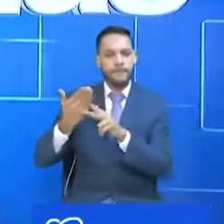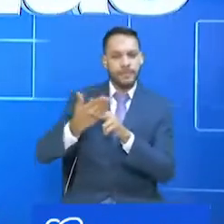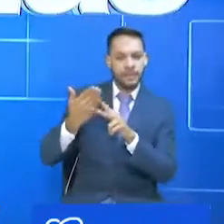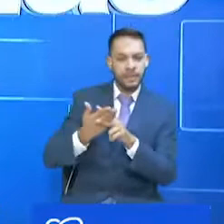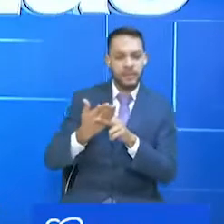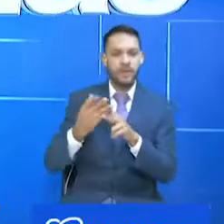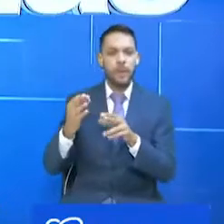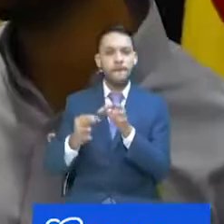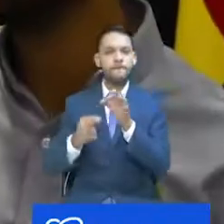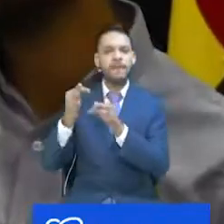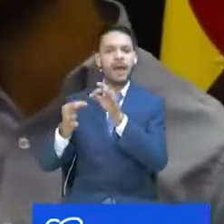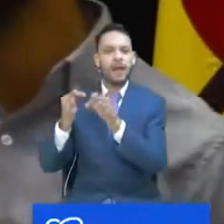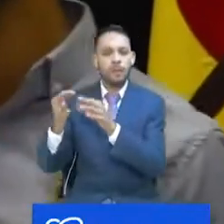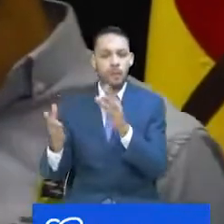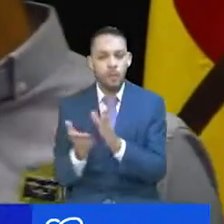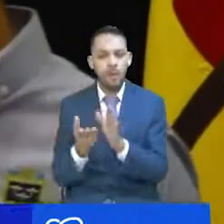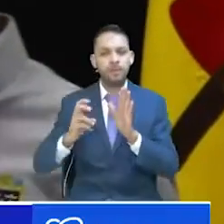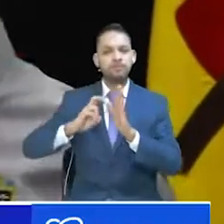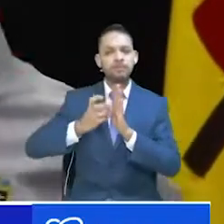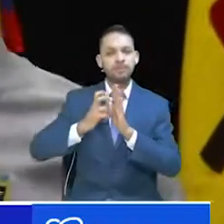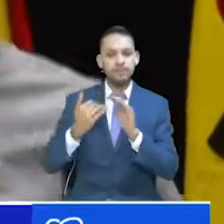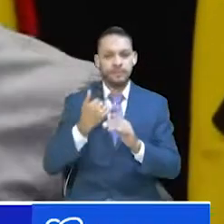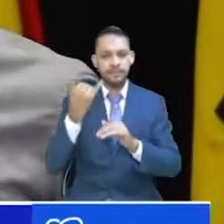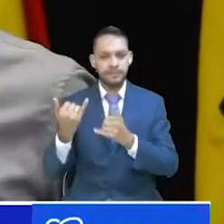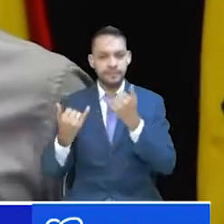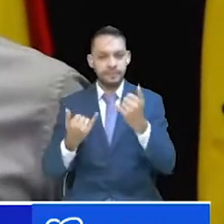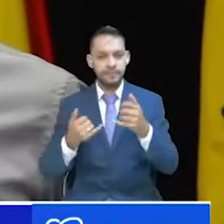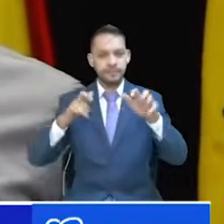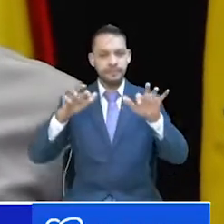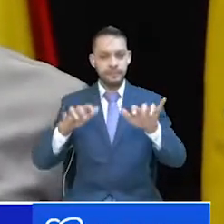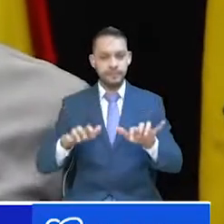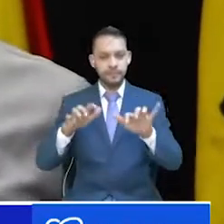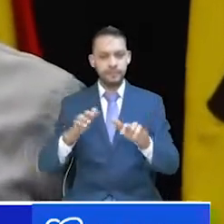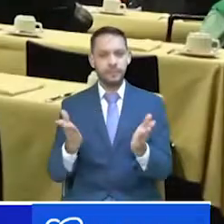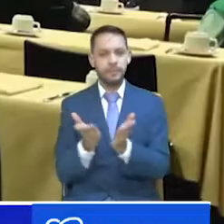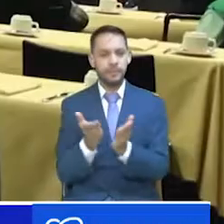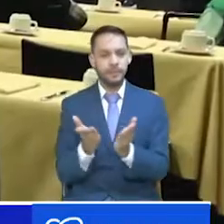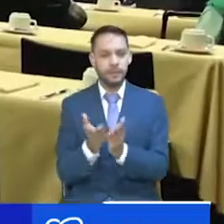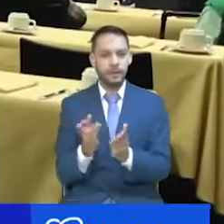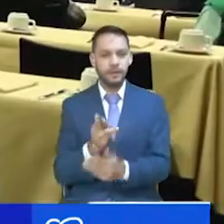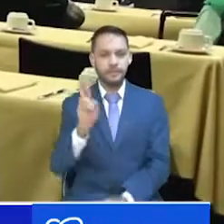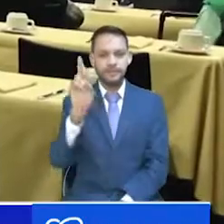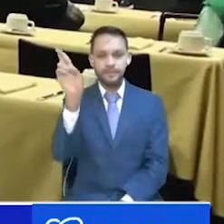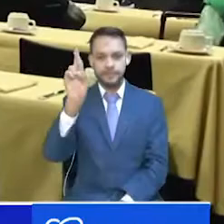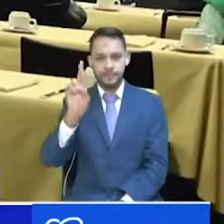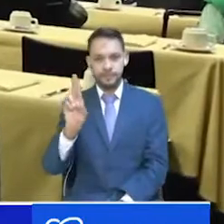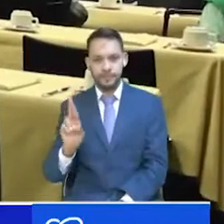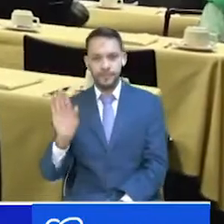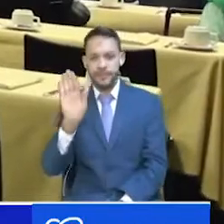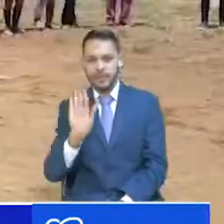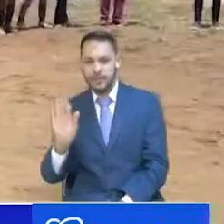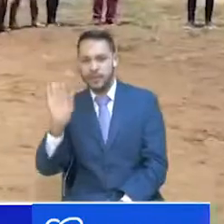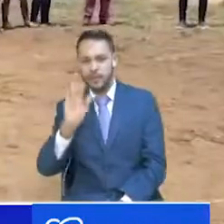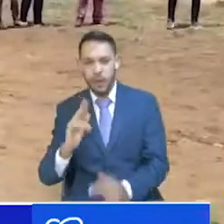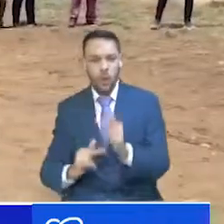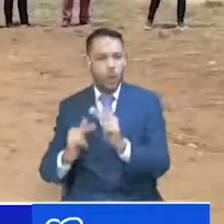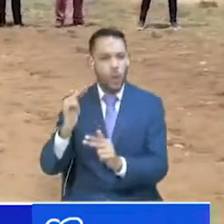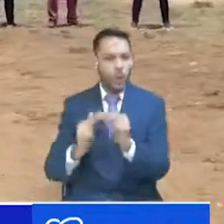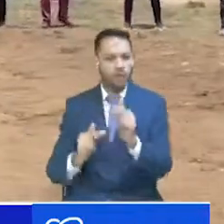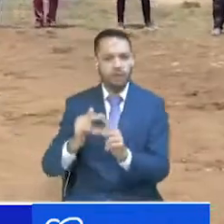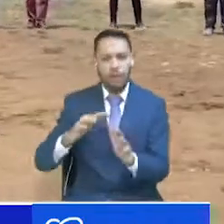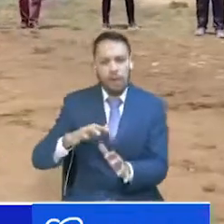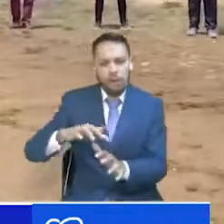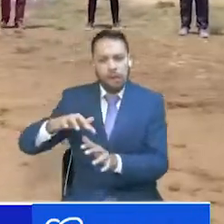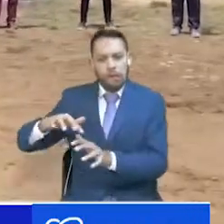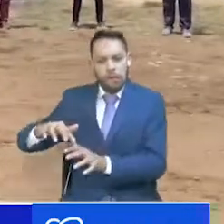rico de acuerdo al secretario de educación del departamento de risaralda registrado un atraso en su infraestructura educativa indígena